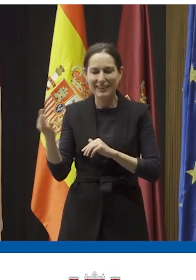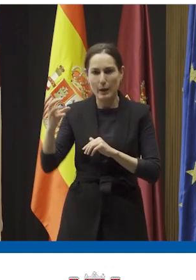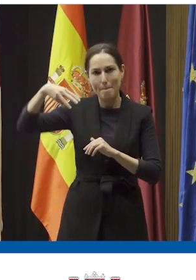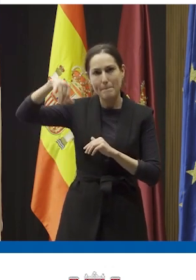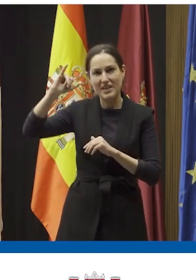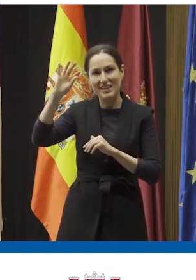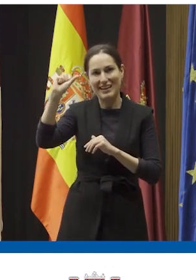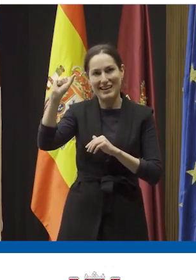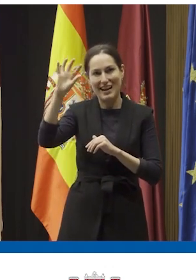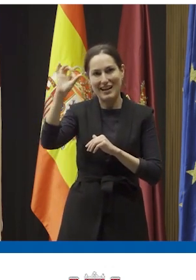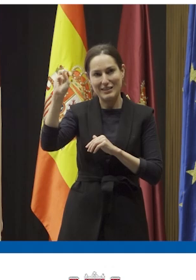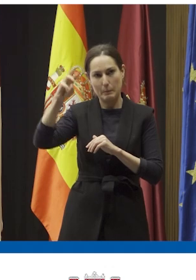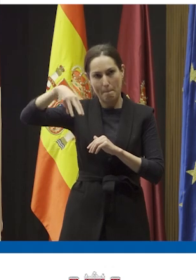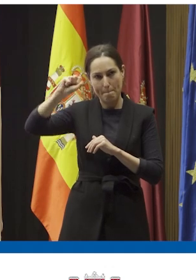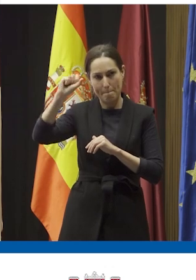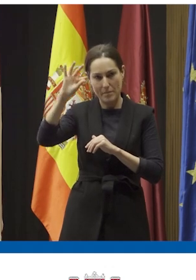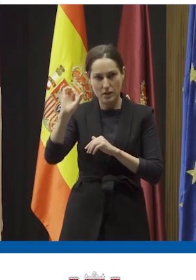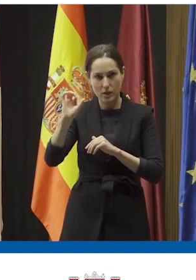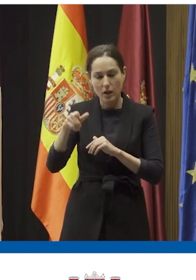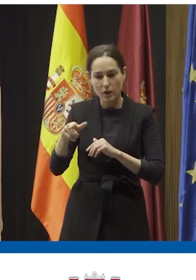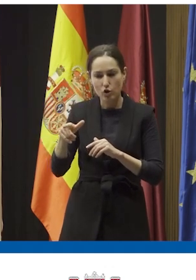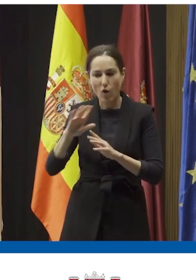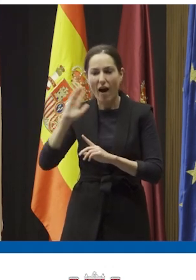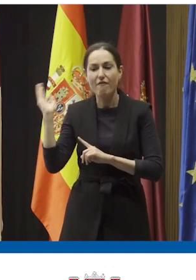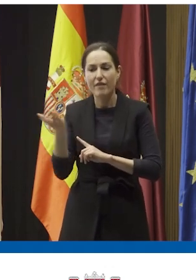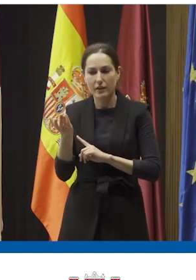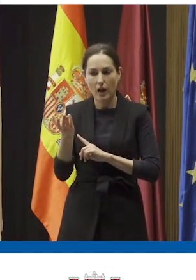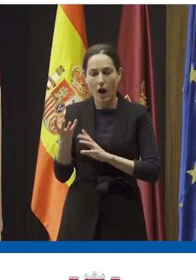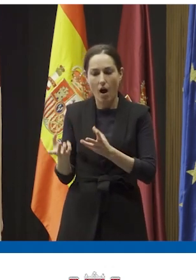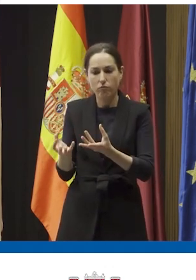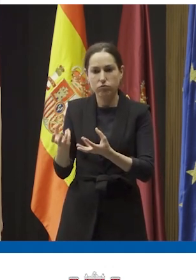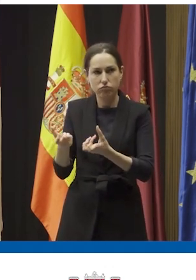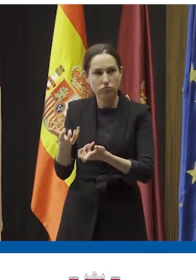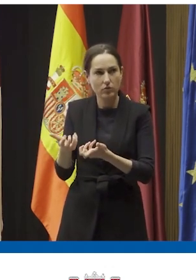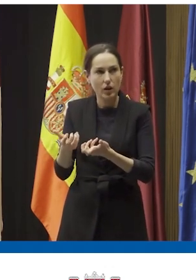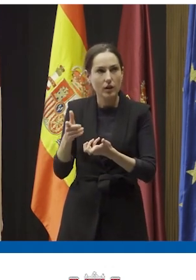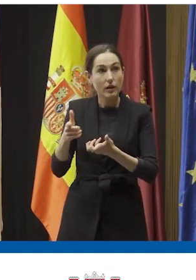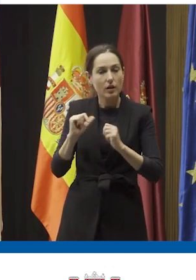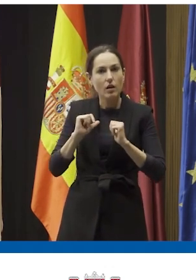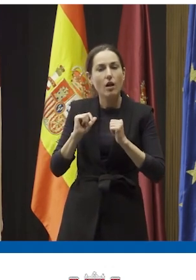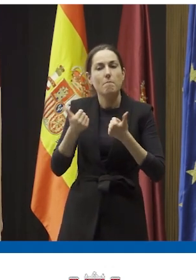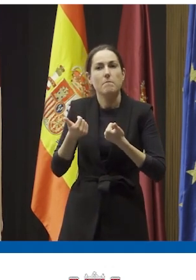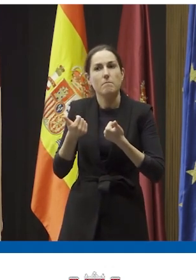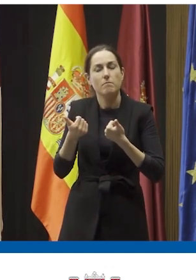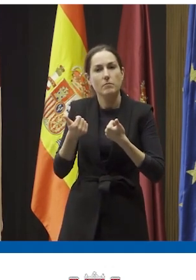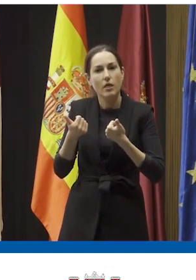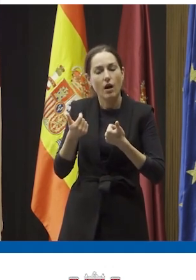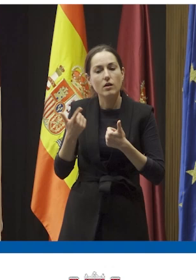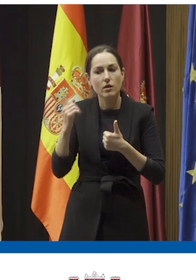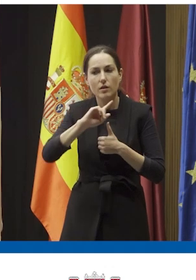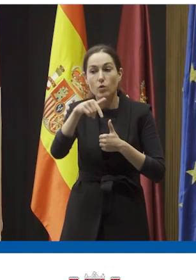la infección de las heridas, de alguna forma. Por ese motivo lo puso en marcha. Ya en ese momento